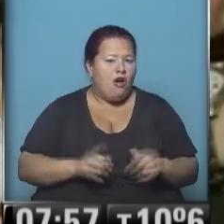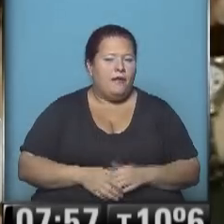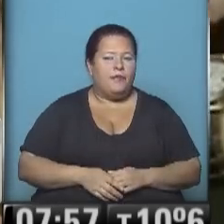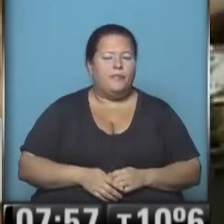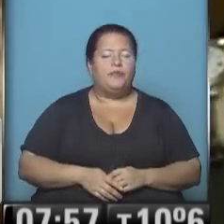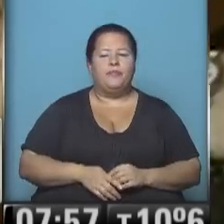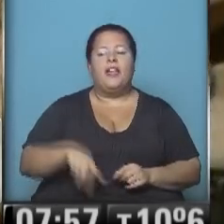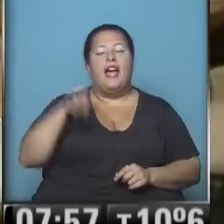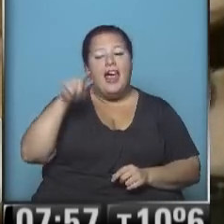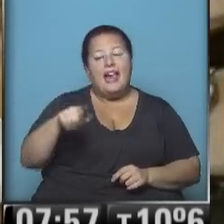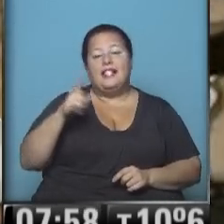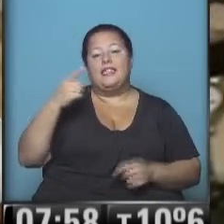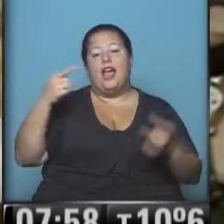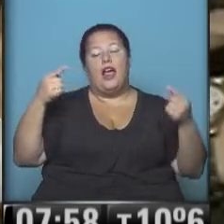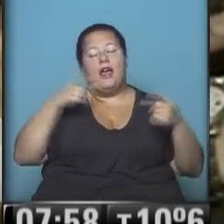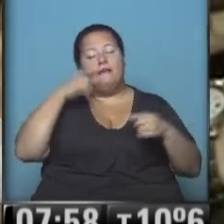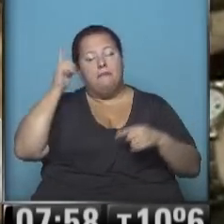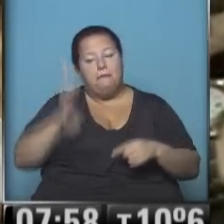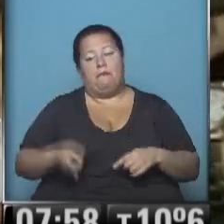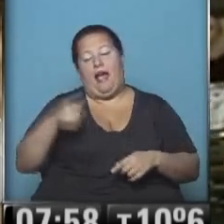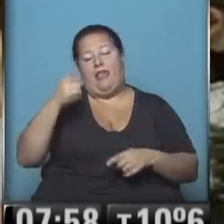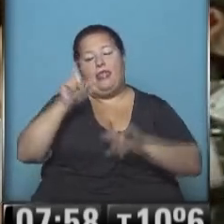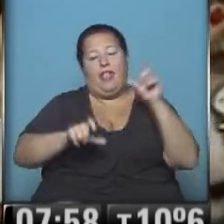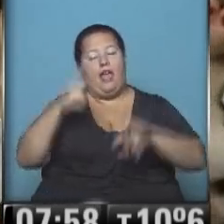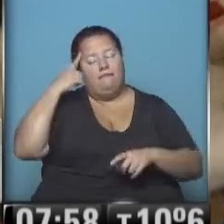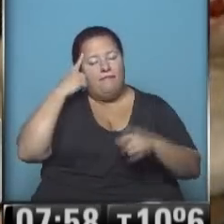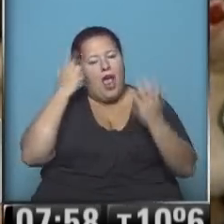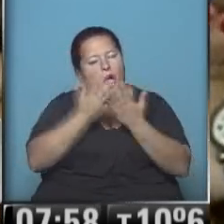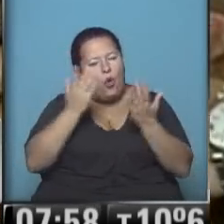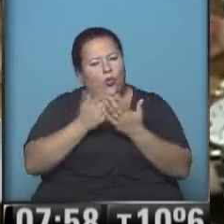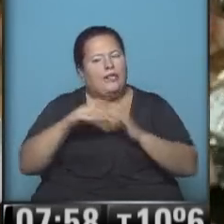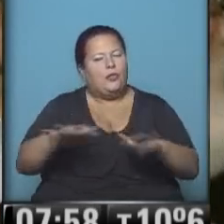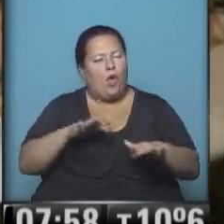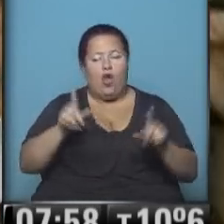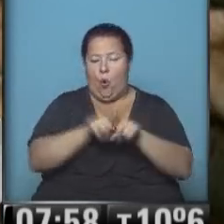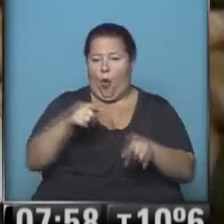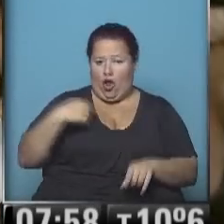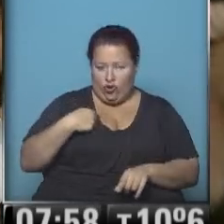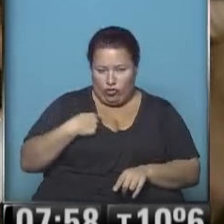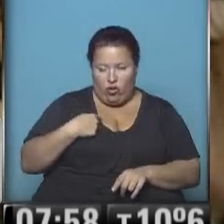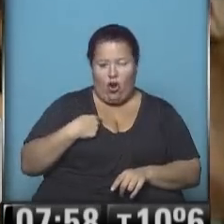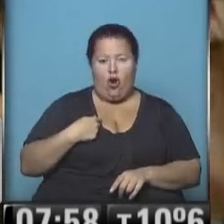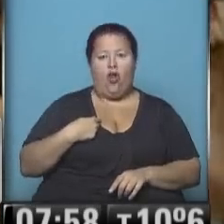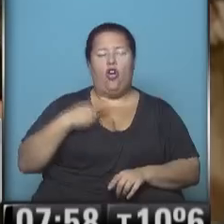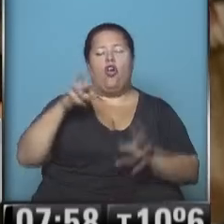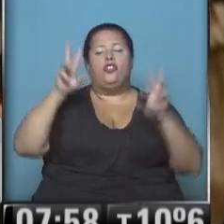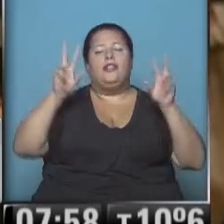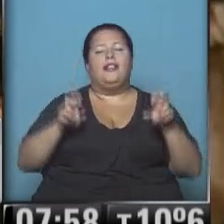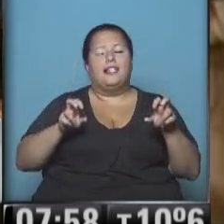es una posición de los dirigentes cuando analizan el contexto y como yo lo hice con el